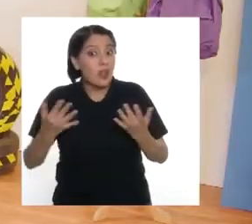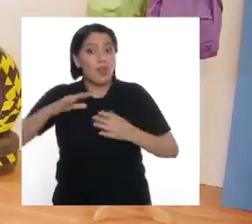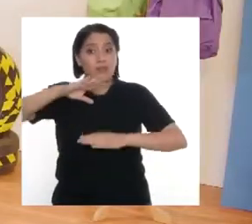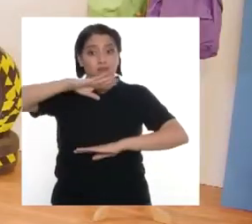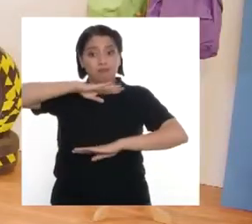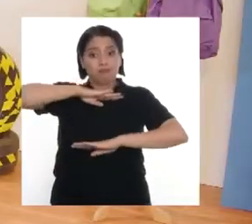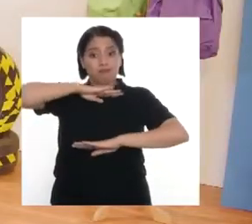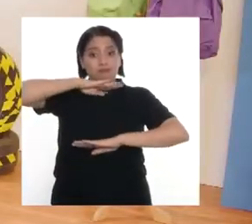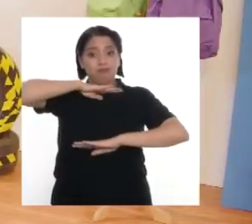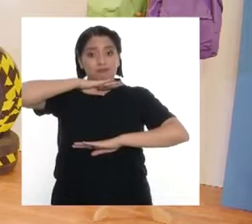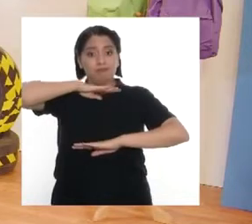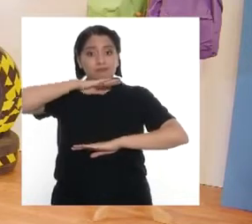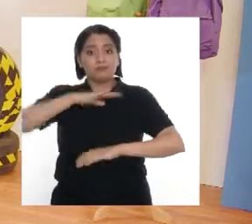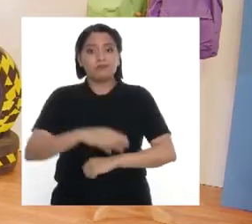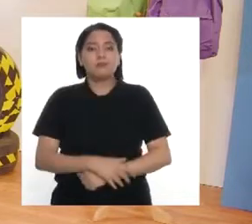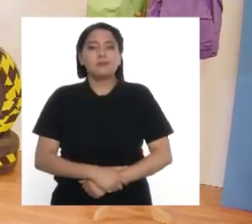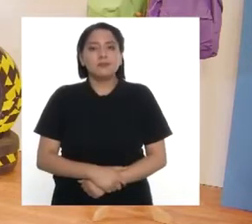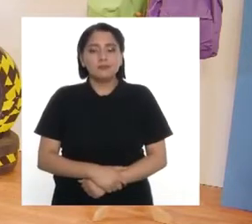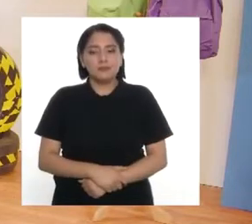En el pecho.